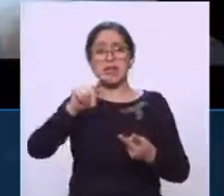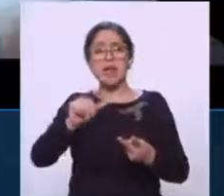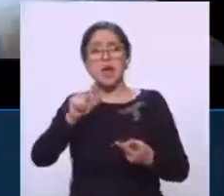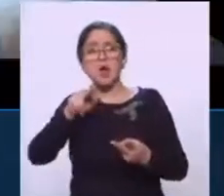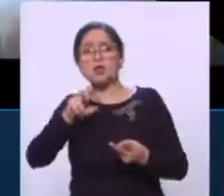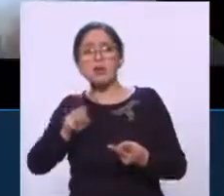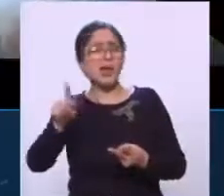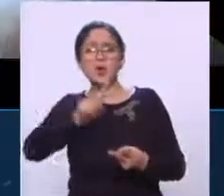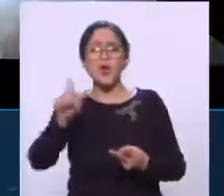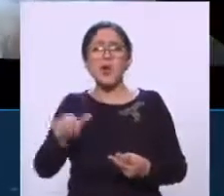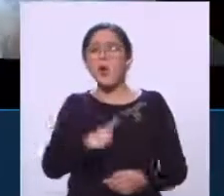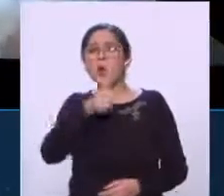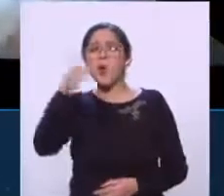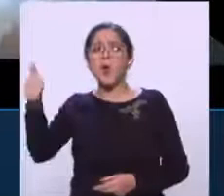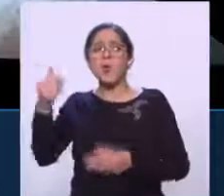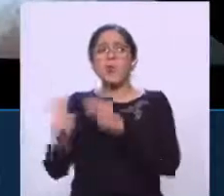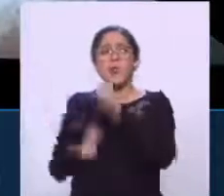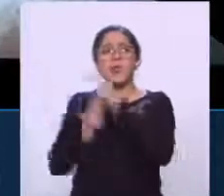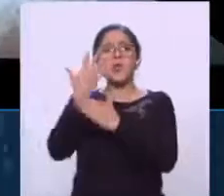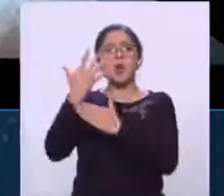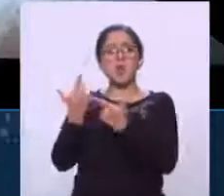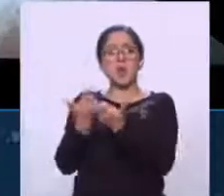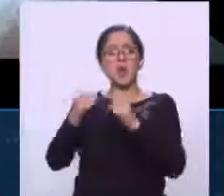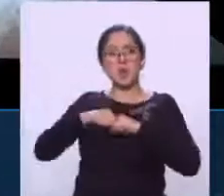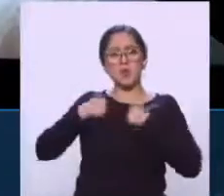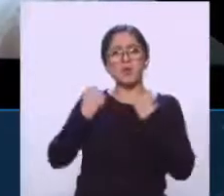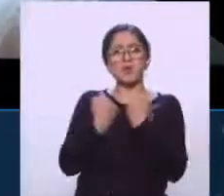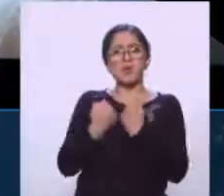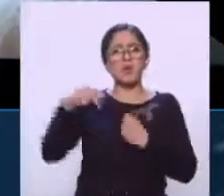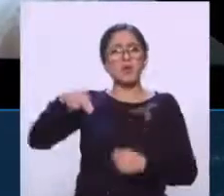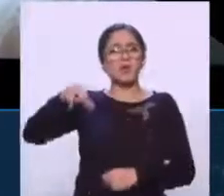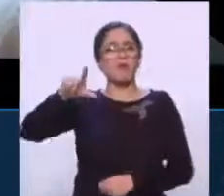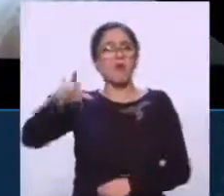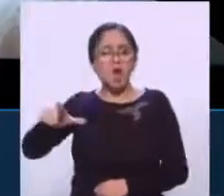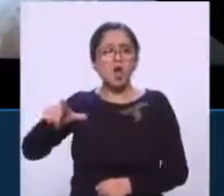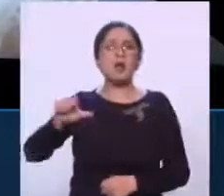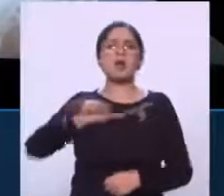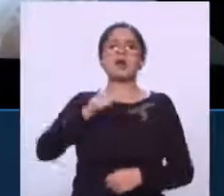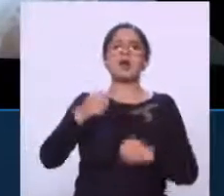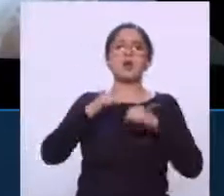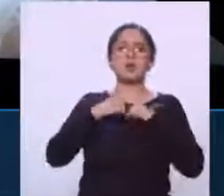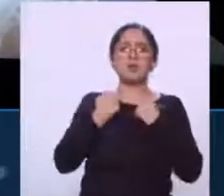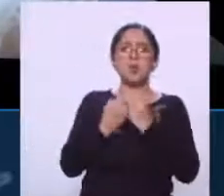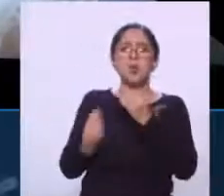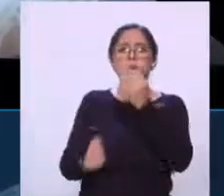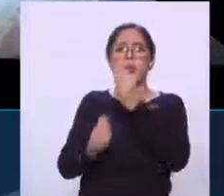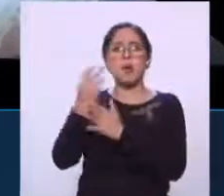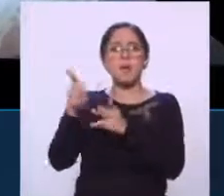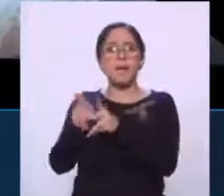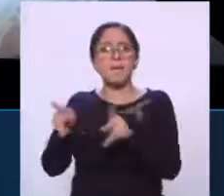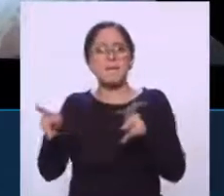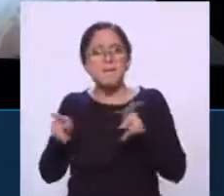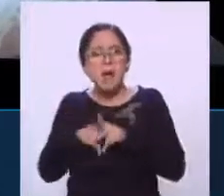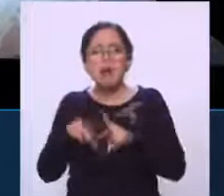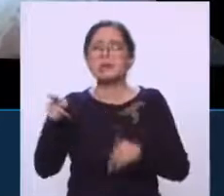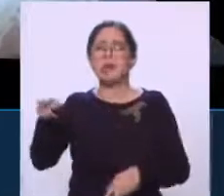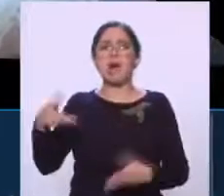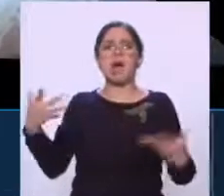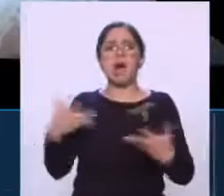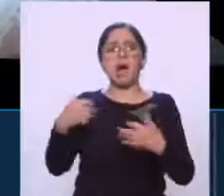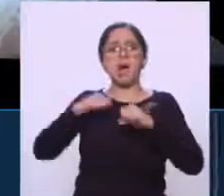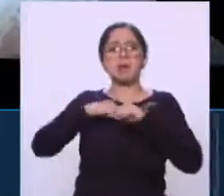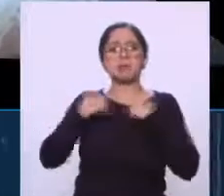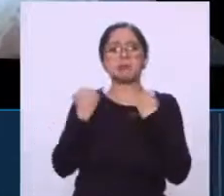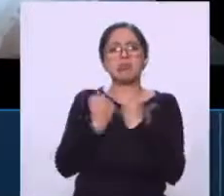sino cárteles como el nuevo cártel de León, que se autodenomina a sí mismo, el cártel Nueva Plaza, que también opera, es un grupo armado que opera